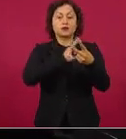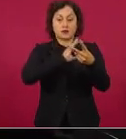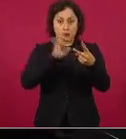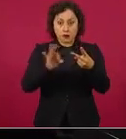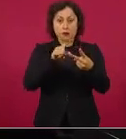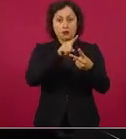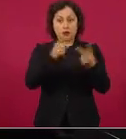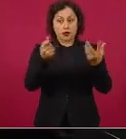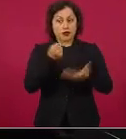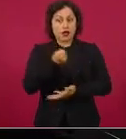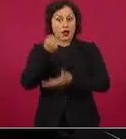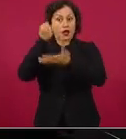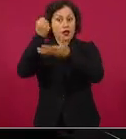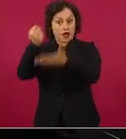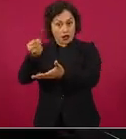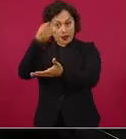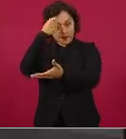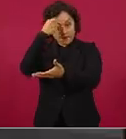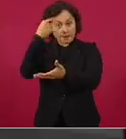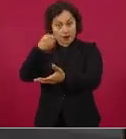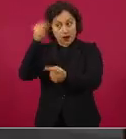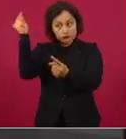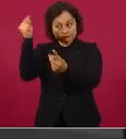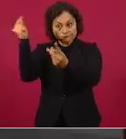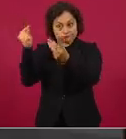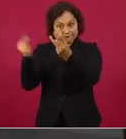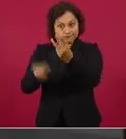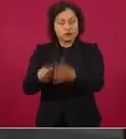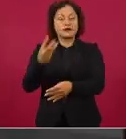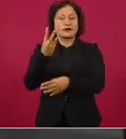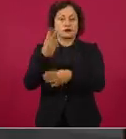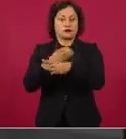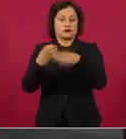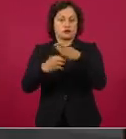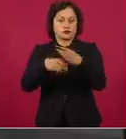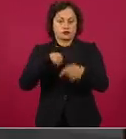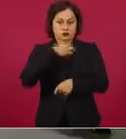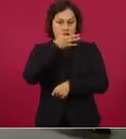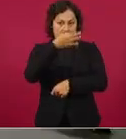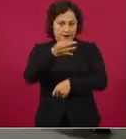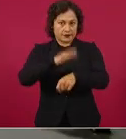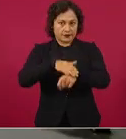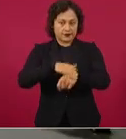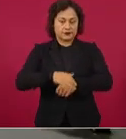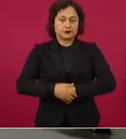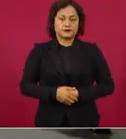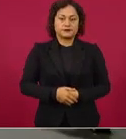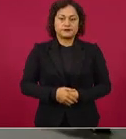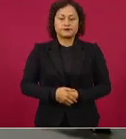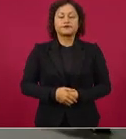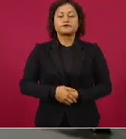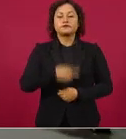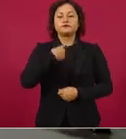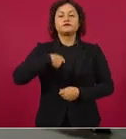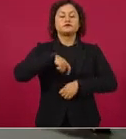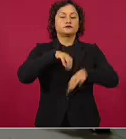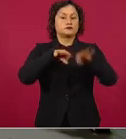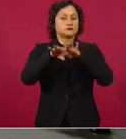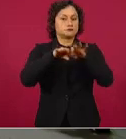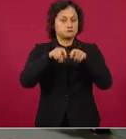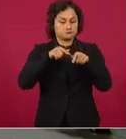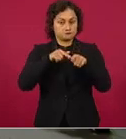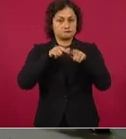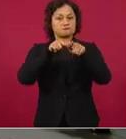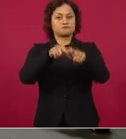coordinar recursos para estas tres acciones que le comento. Vamos a seguir trabajando en todos los